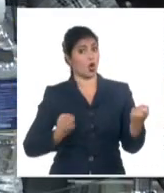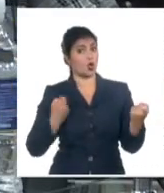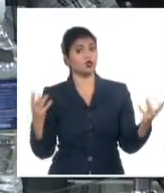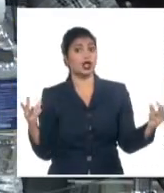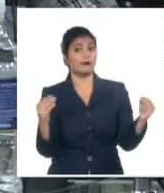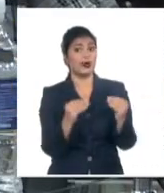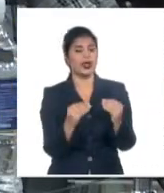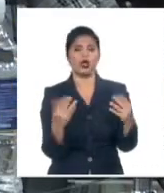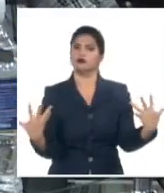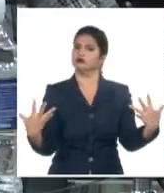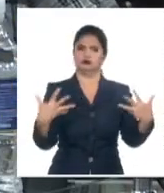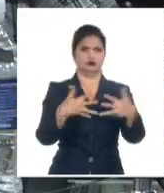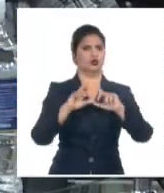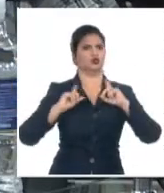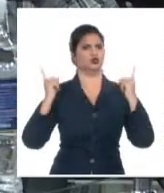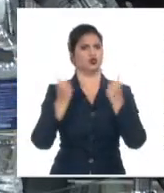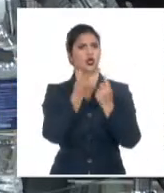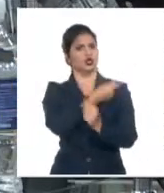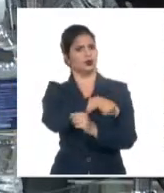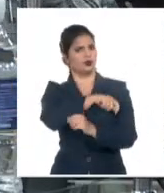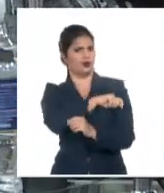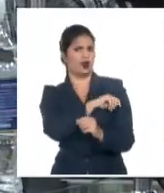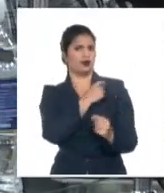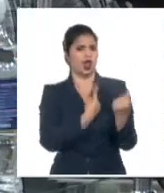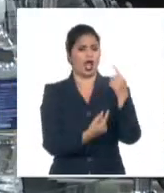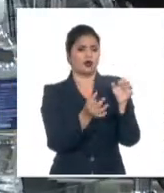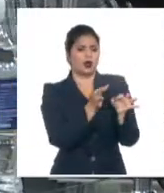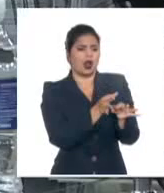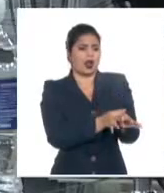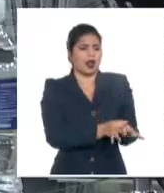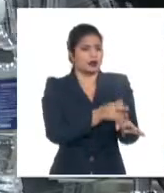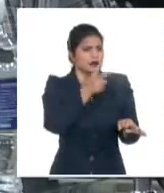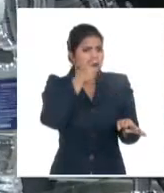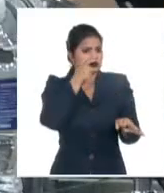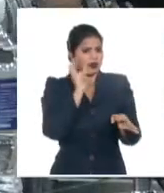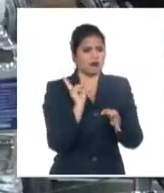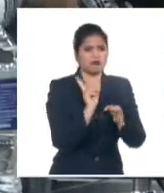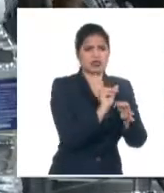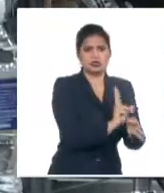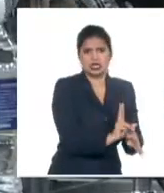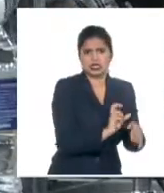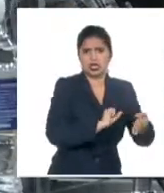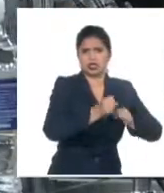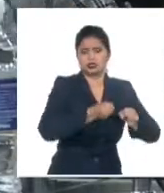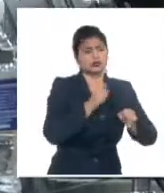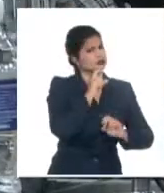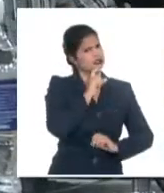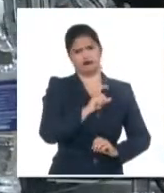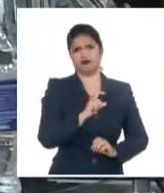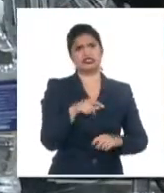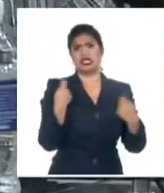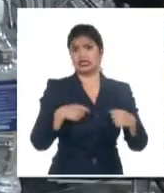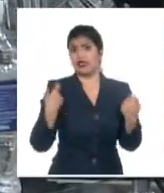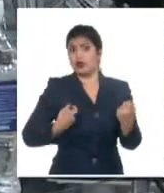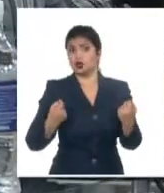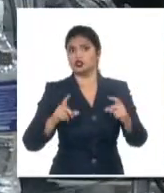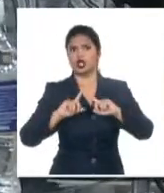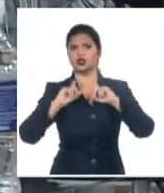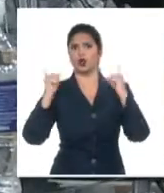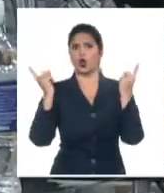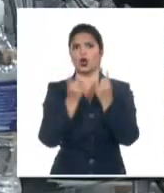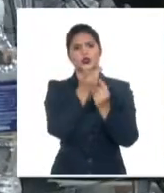las limitaciones de recursos, los problemas que hay, el nivel más alto y cruel del